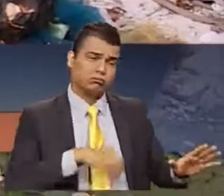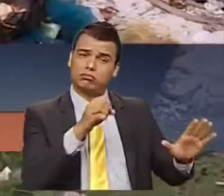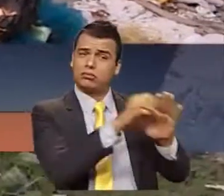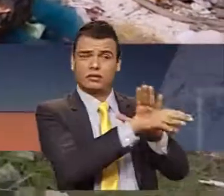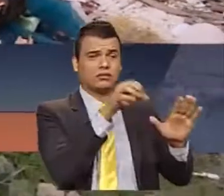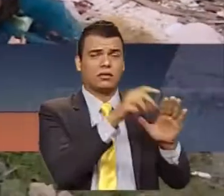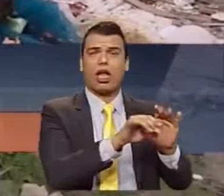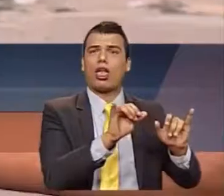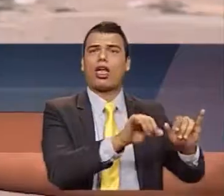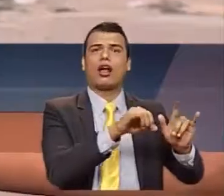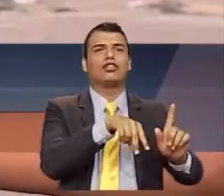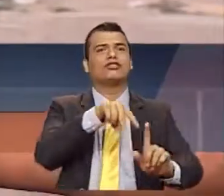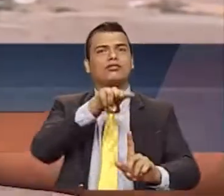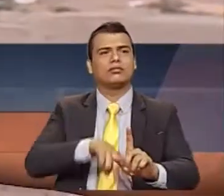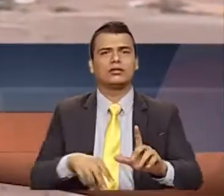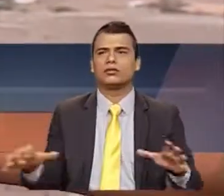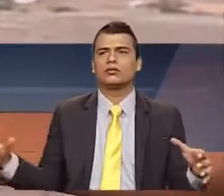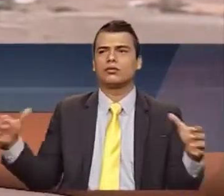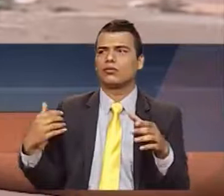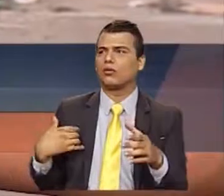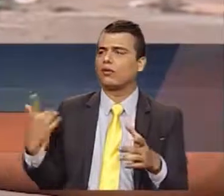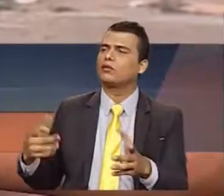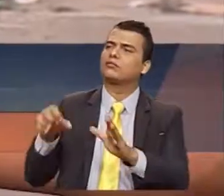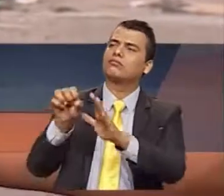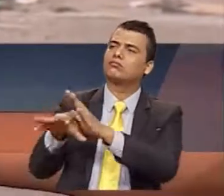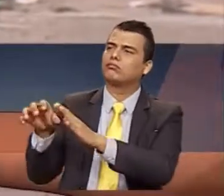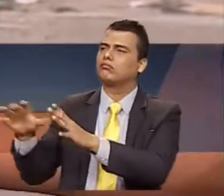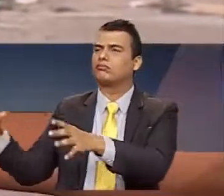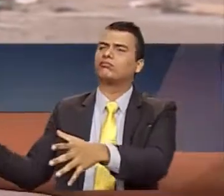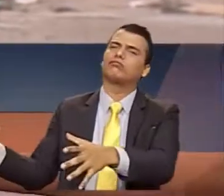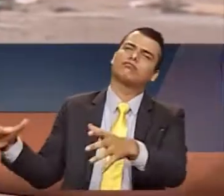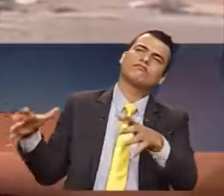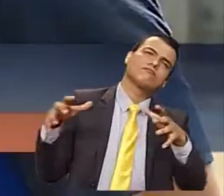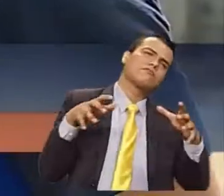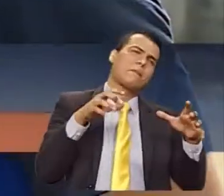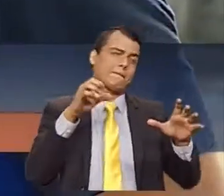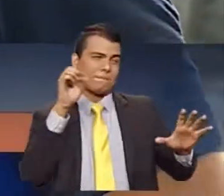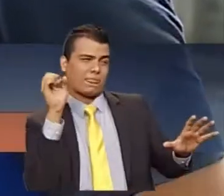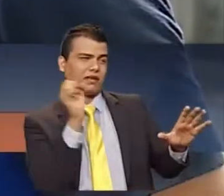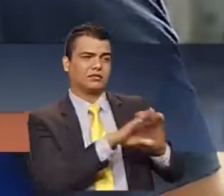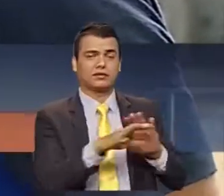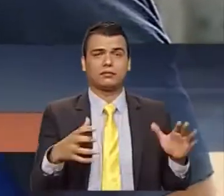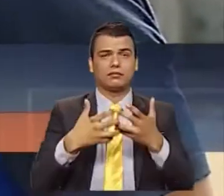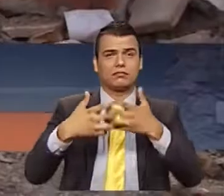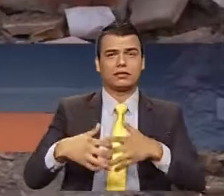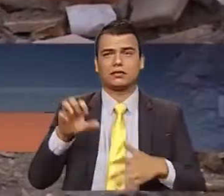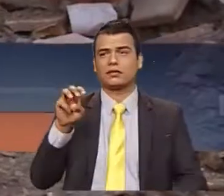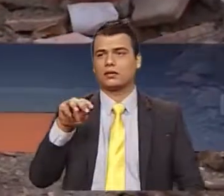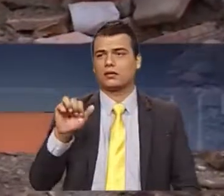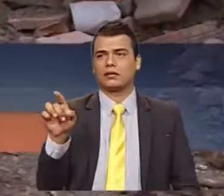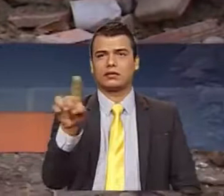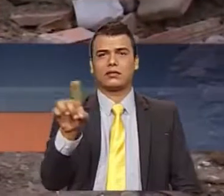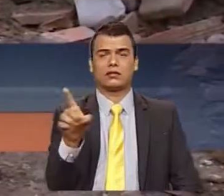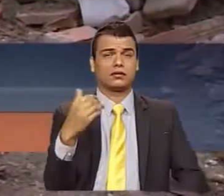por más de dos meses que hicieron estos jóvenes nos recogieron esta basura y no la dejaron aquí amontona la empresa de aseo emas encargada del